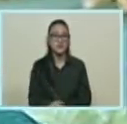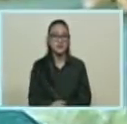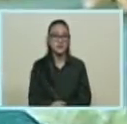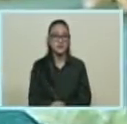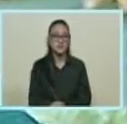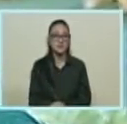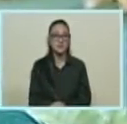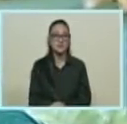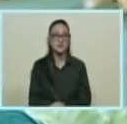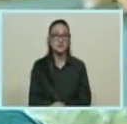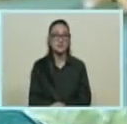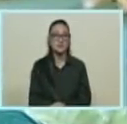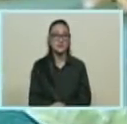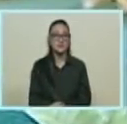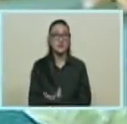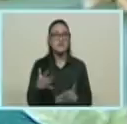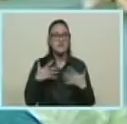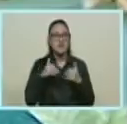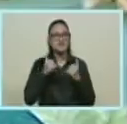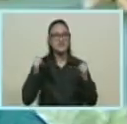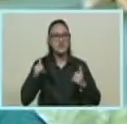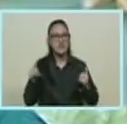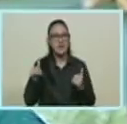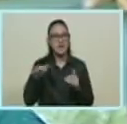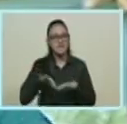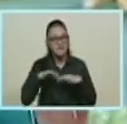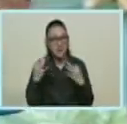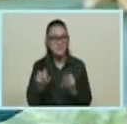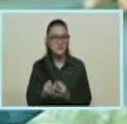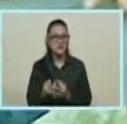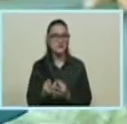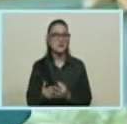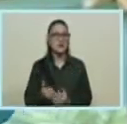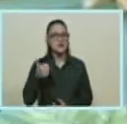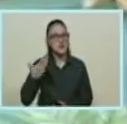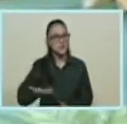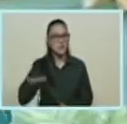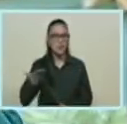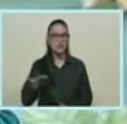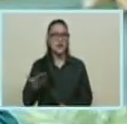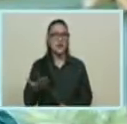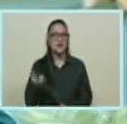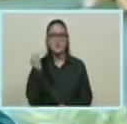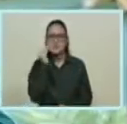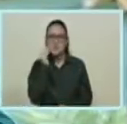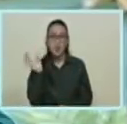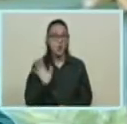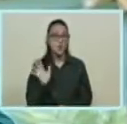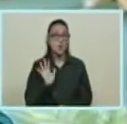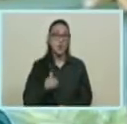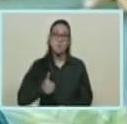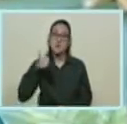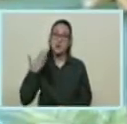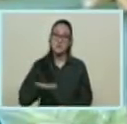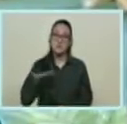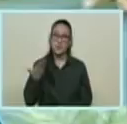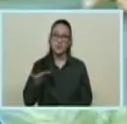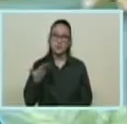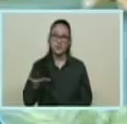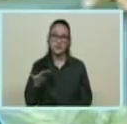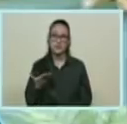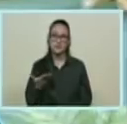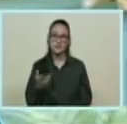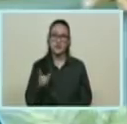una tontería, porque lo que tiene que ver con la felicidad de la familia, para nosotros no puede ser una tontería, es lo más importante que